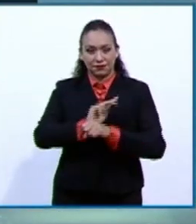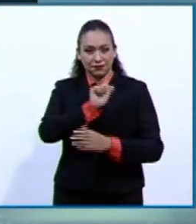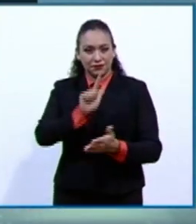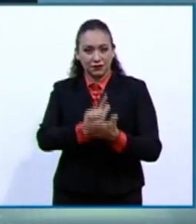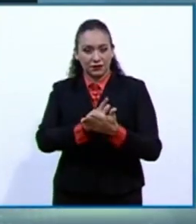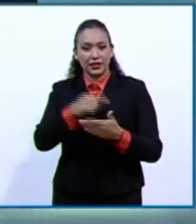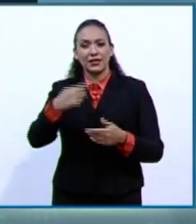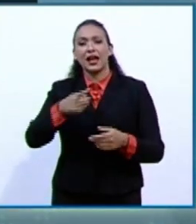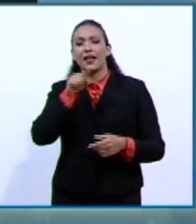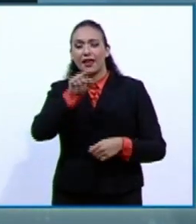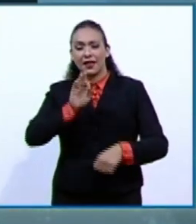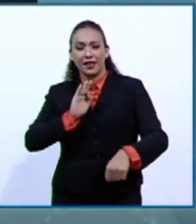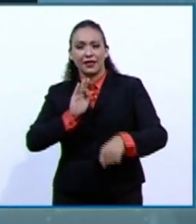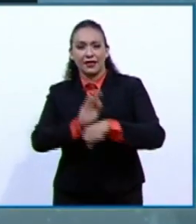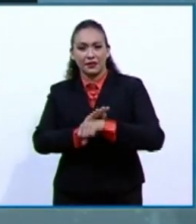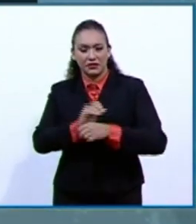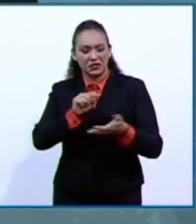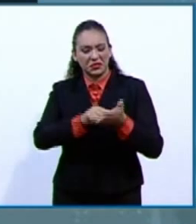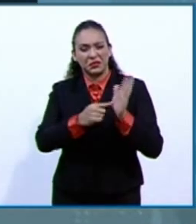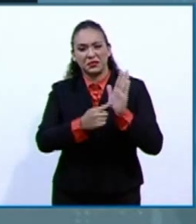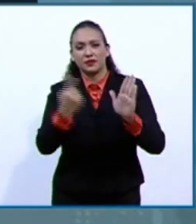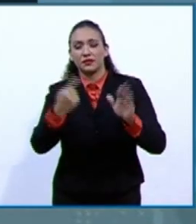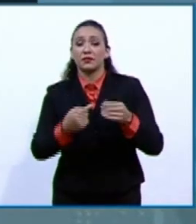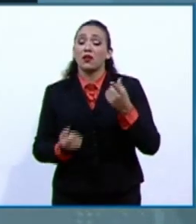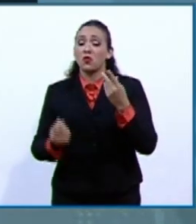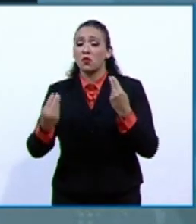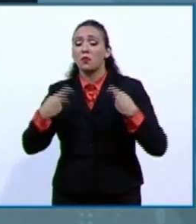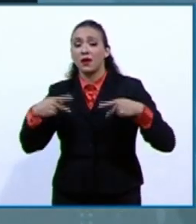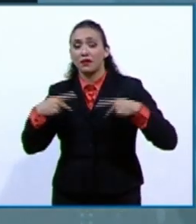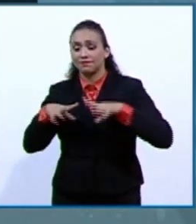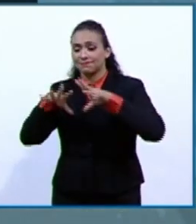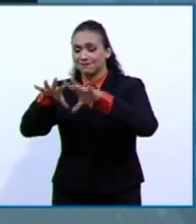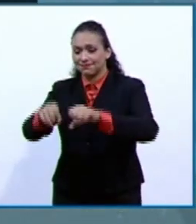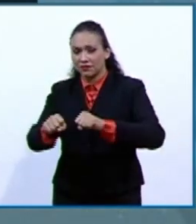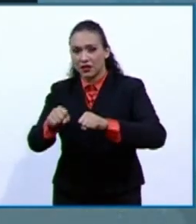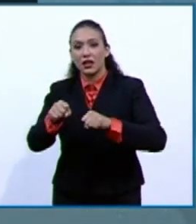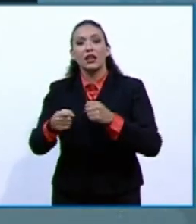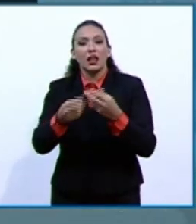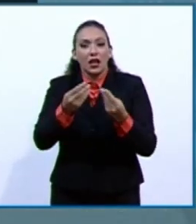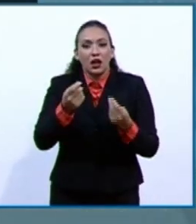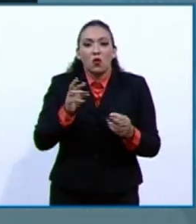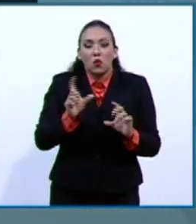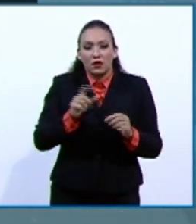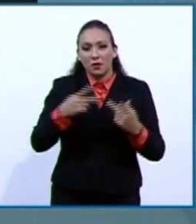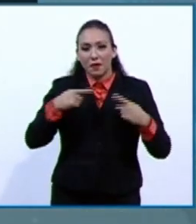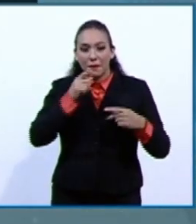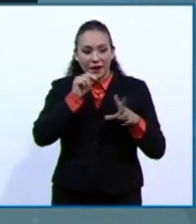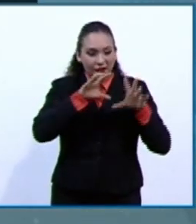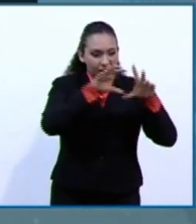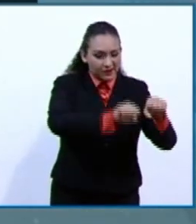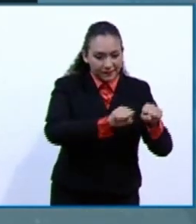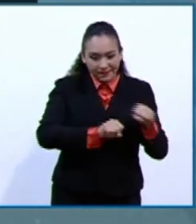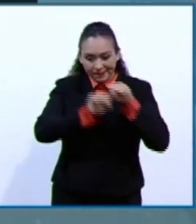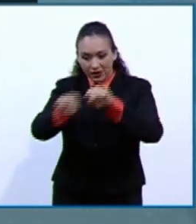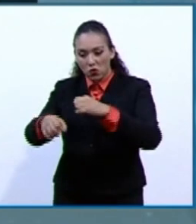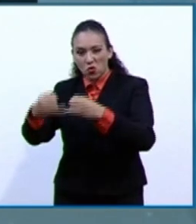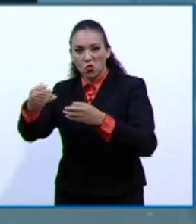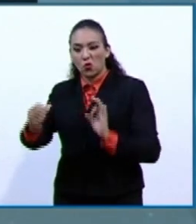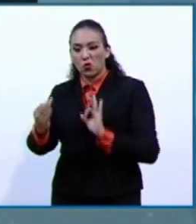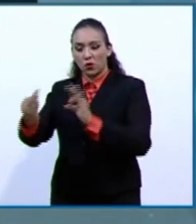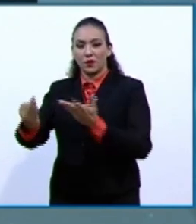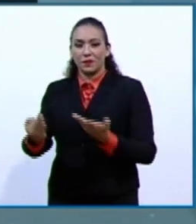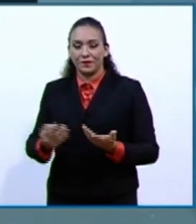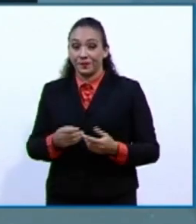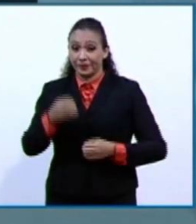ocasión destaca el derecho de las personas detenidas a ser puestas inmediatamente a disposición de la autoridad. Señala que la Suprema Corte